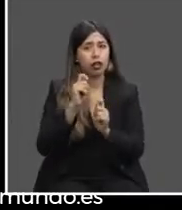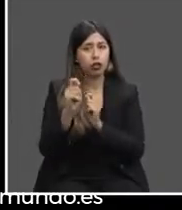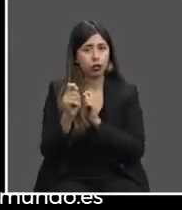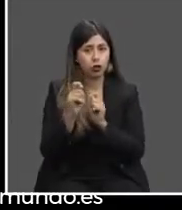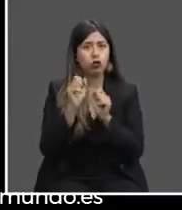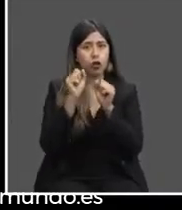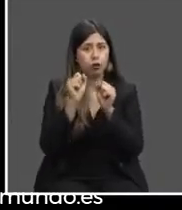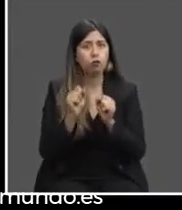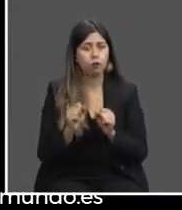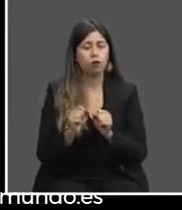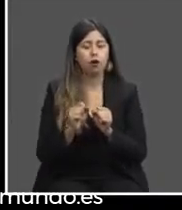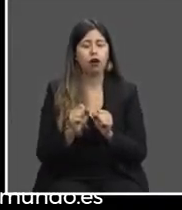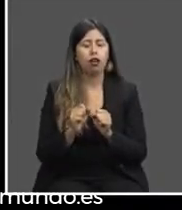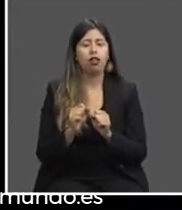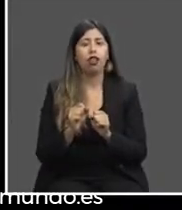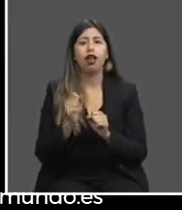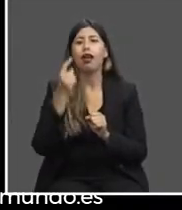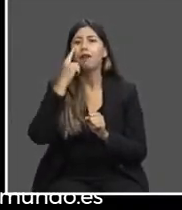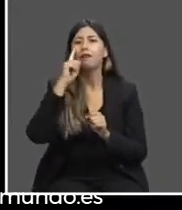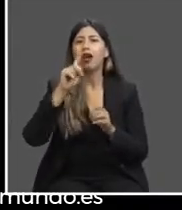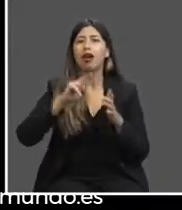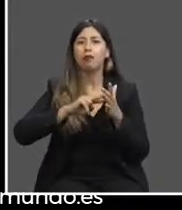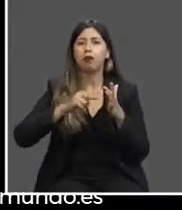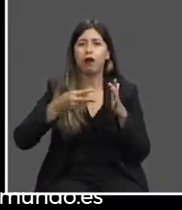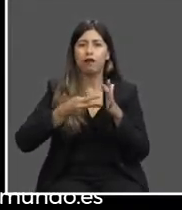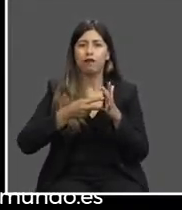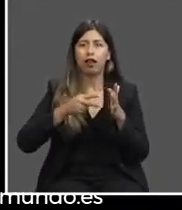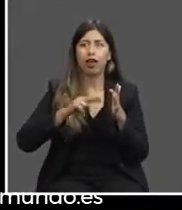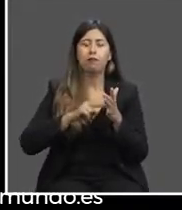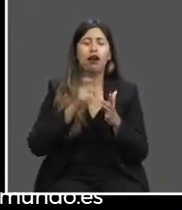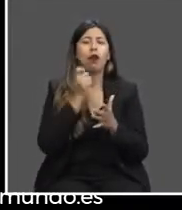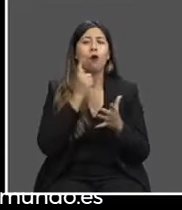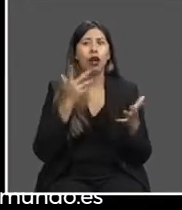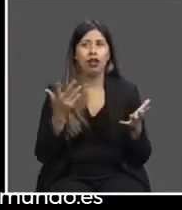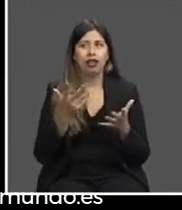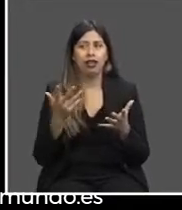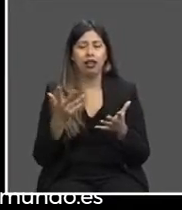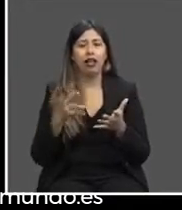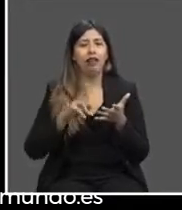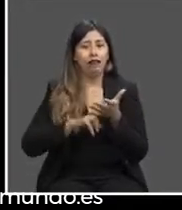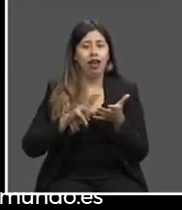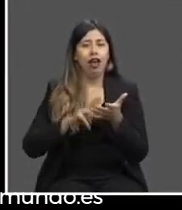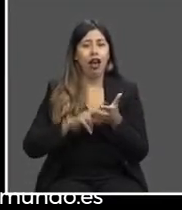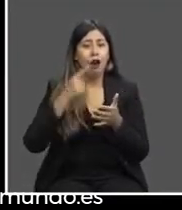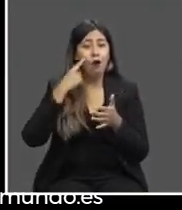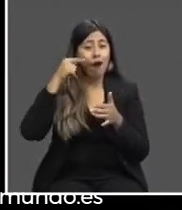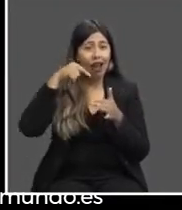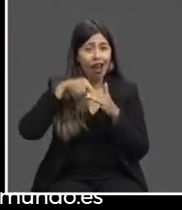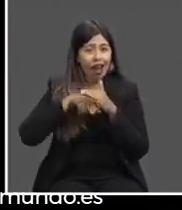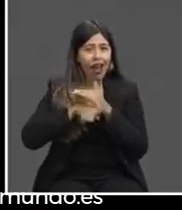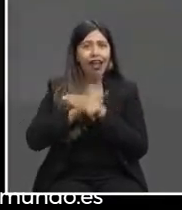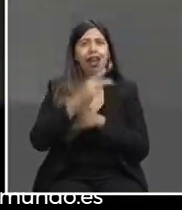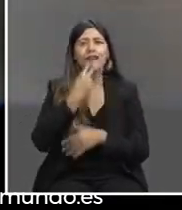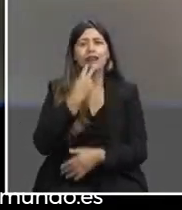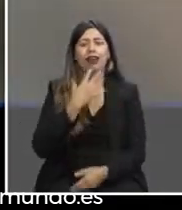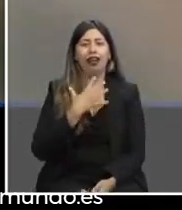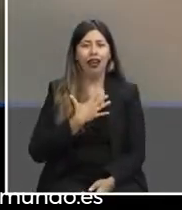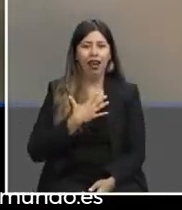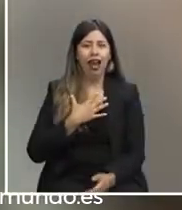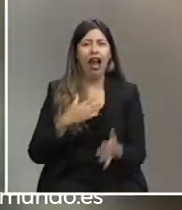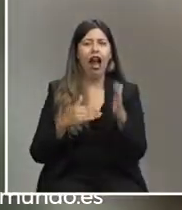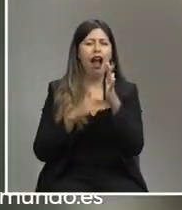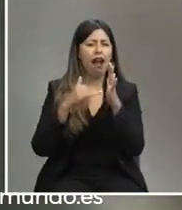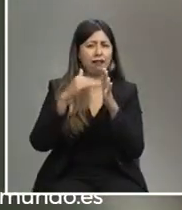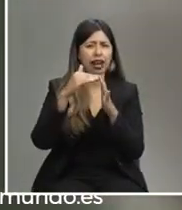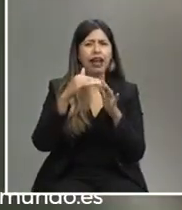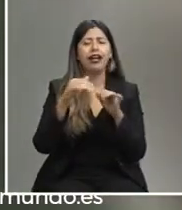riesgosos. Pero el problema es cuando realmente entramos al efecto en la vida humana, en la infraestructura